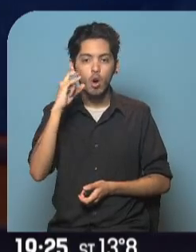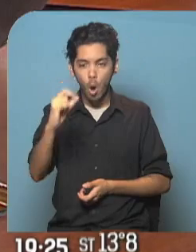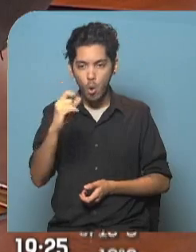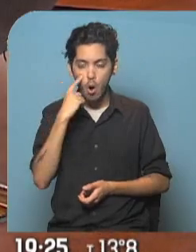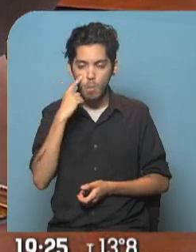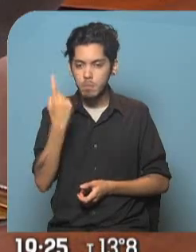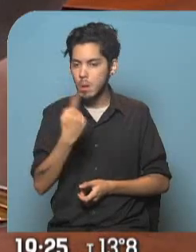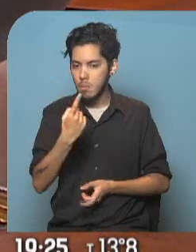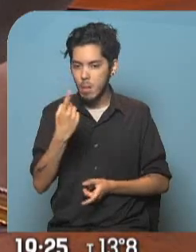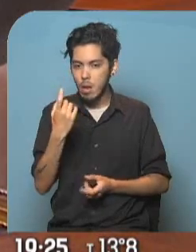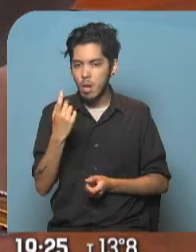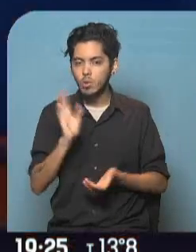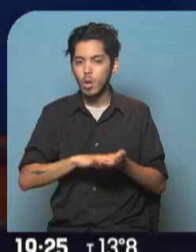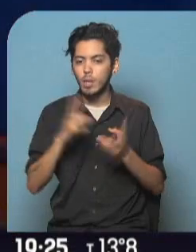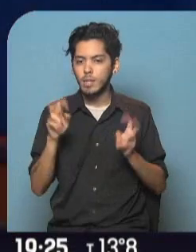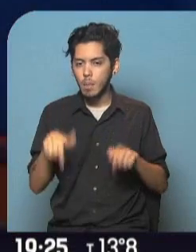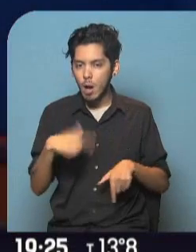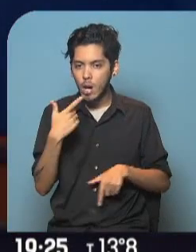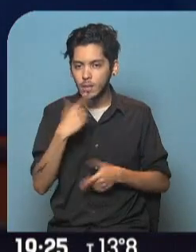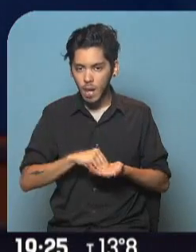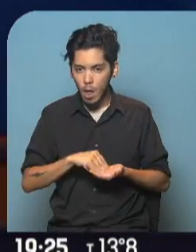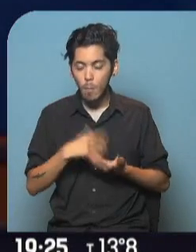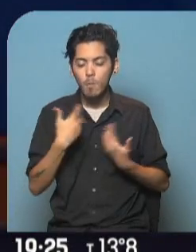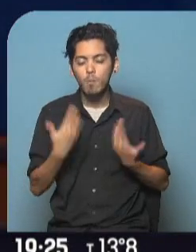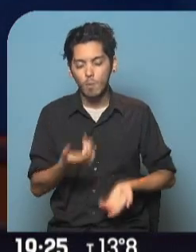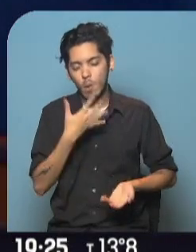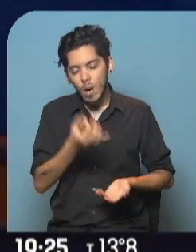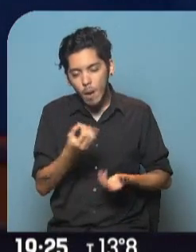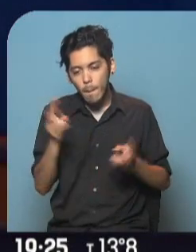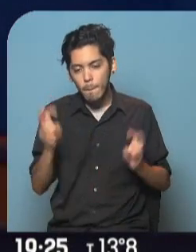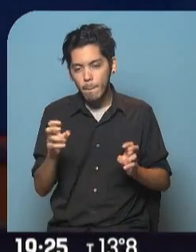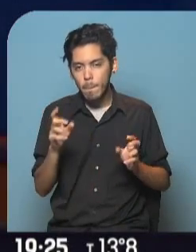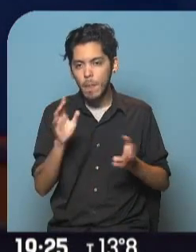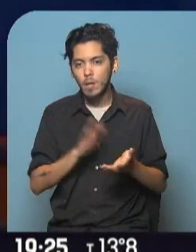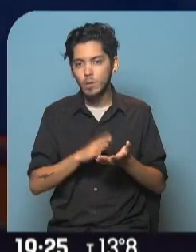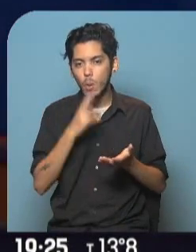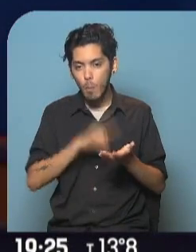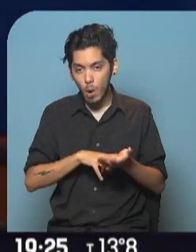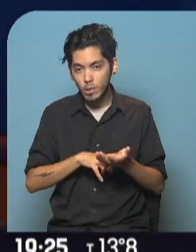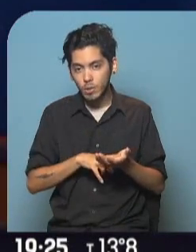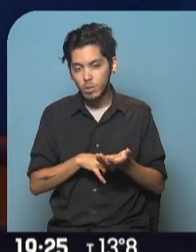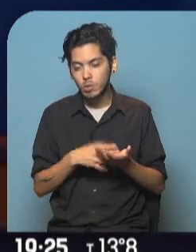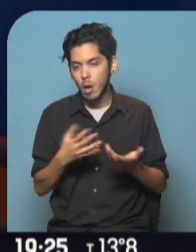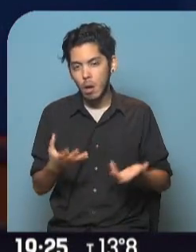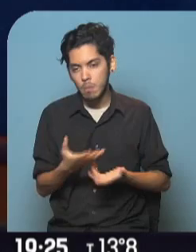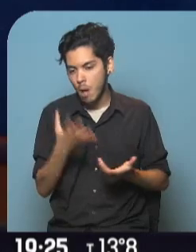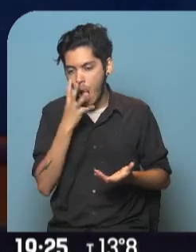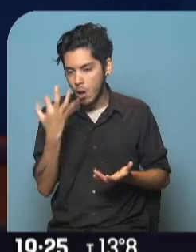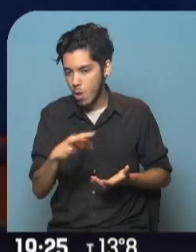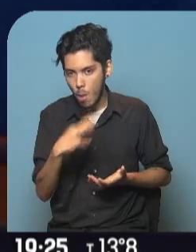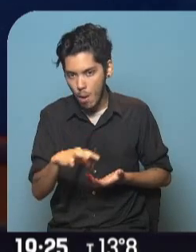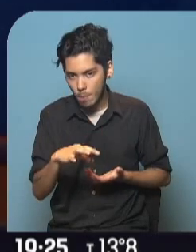impresión de lo que está pasando ahora en el senado bueno en realidad el esquema tarifario había que hacer algo no